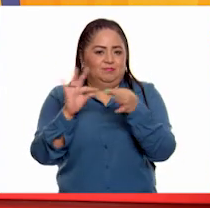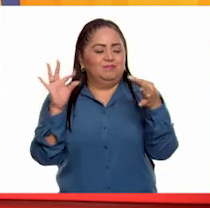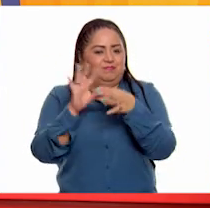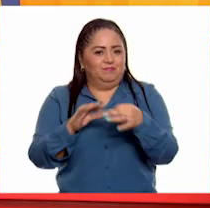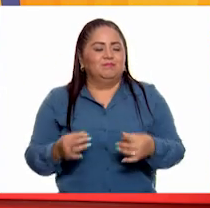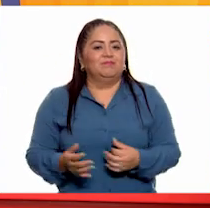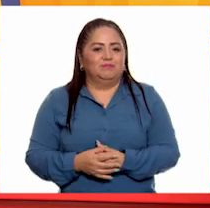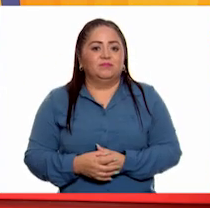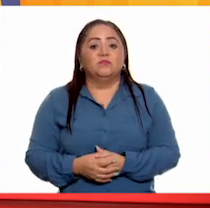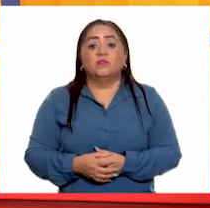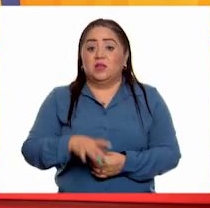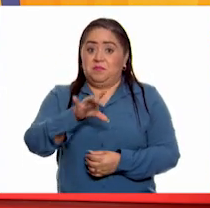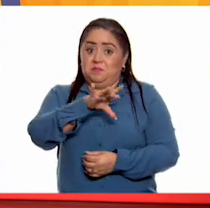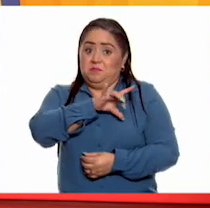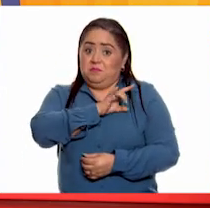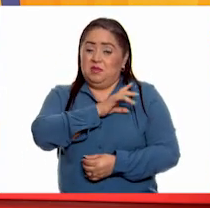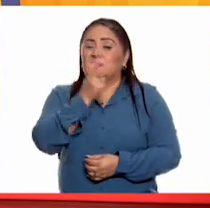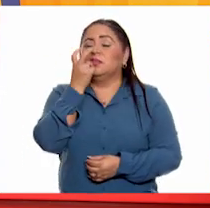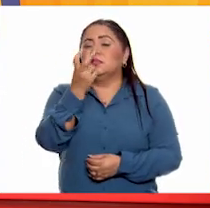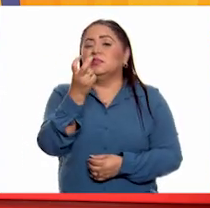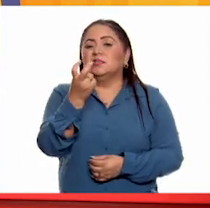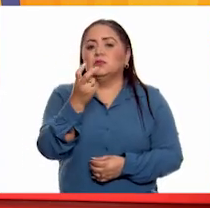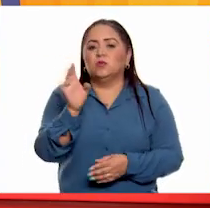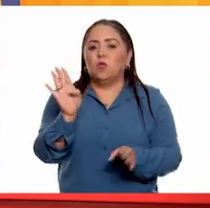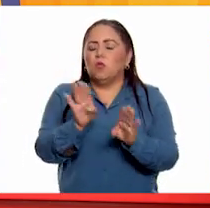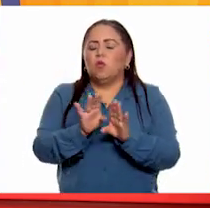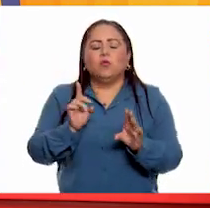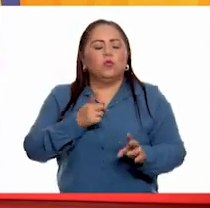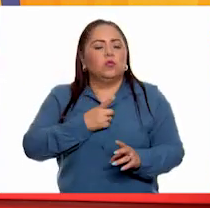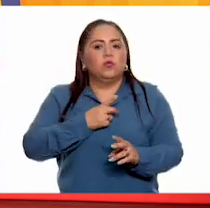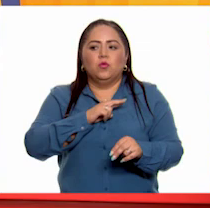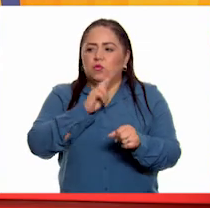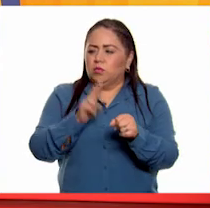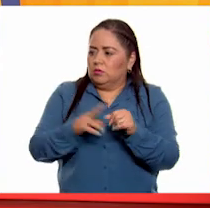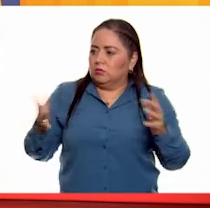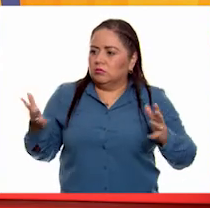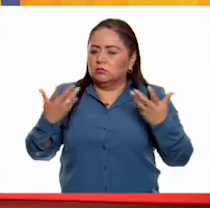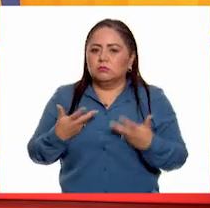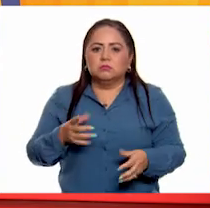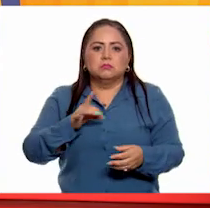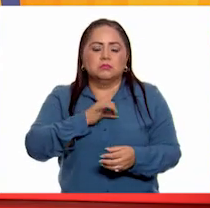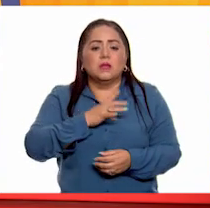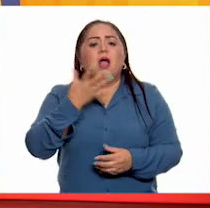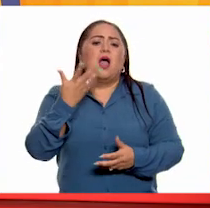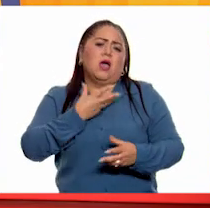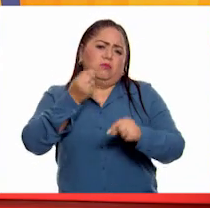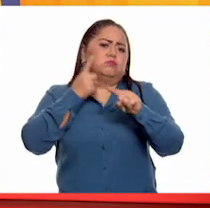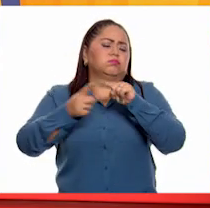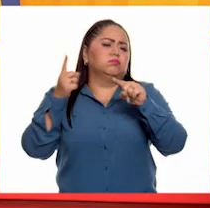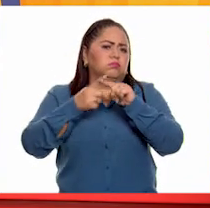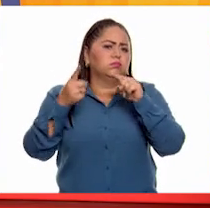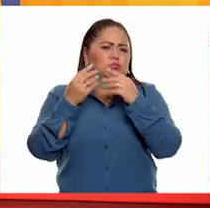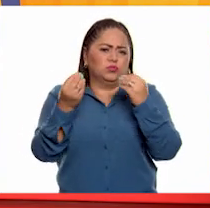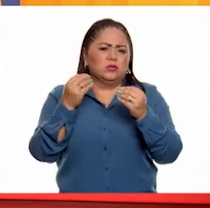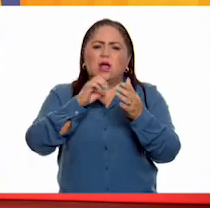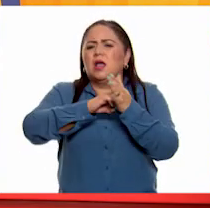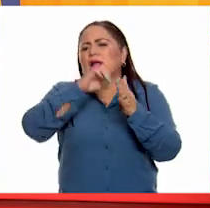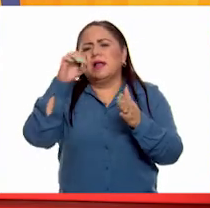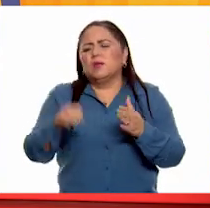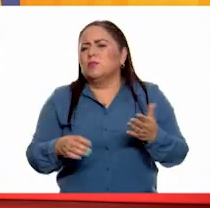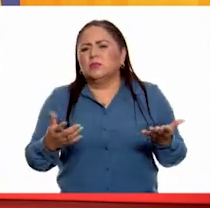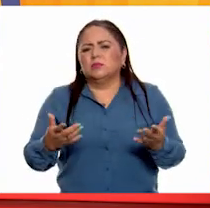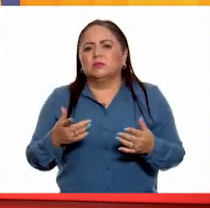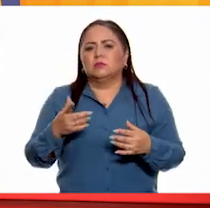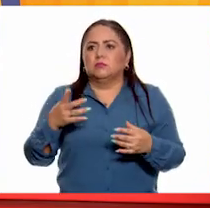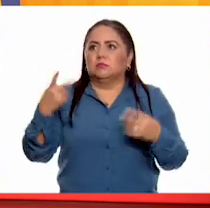definirlo, Staff! El miedo es la forma en la que reaccionamos frente a una amenaza. Y hay muchos tipos de amenazas. cosas, ¿no? Como por ejemplo,